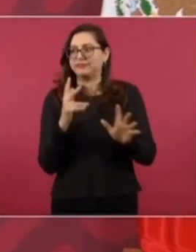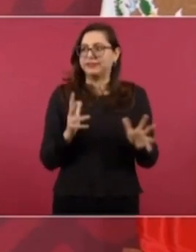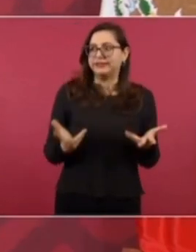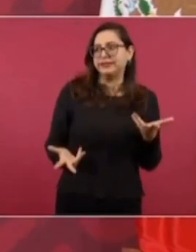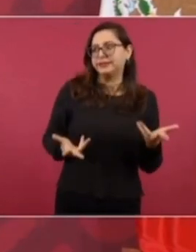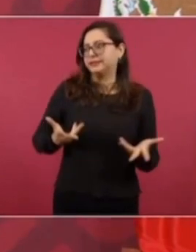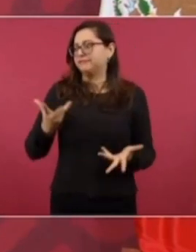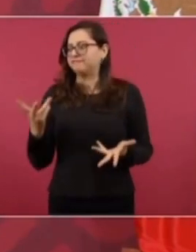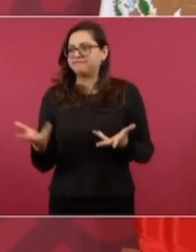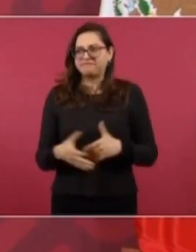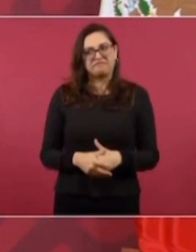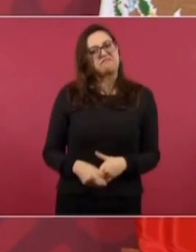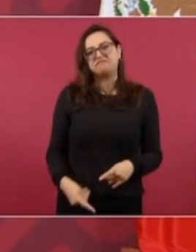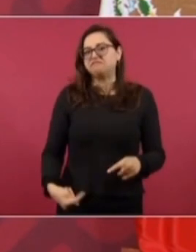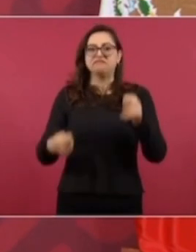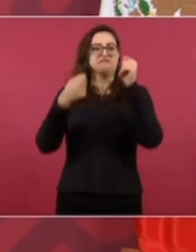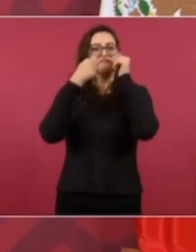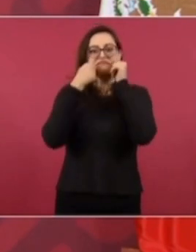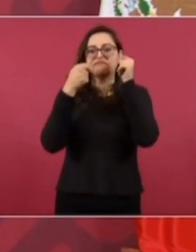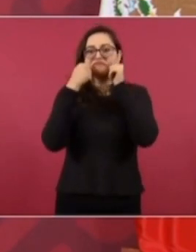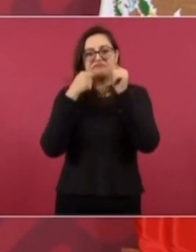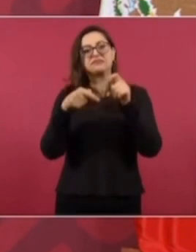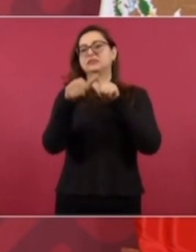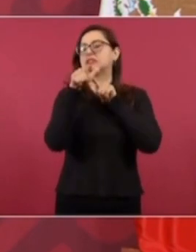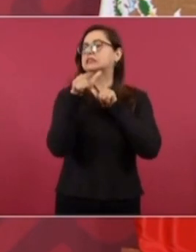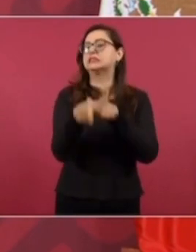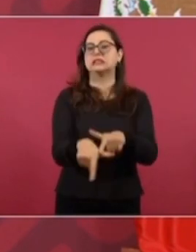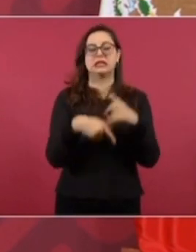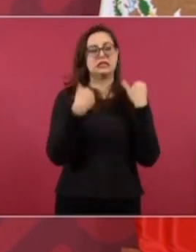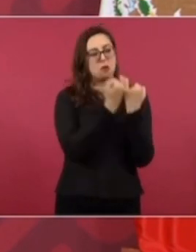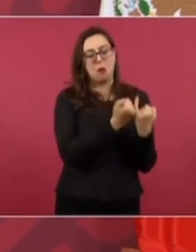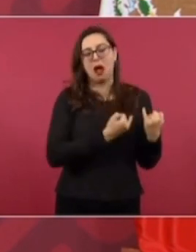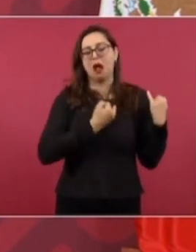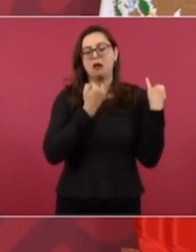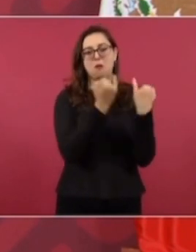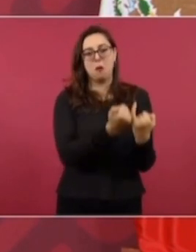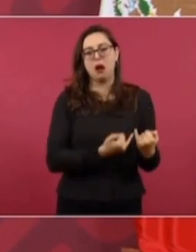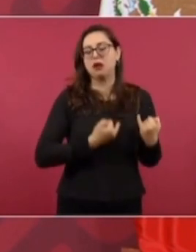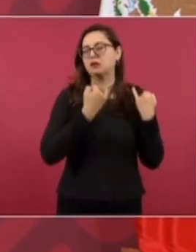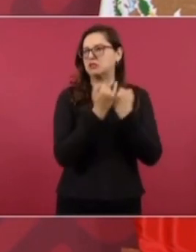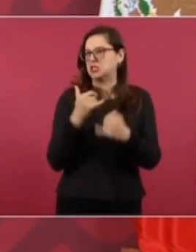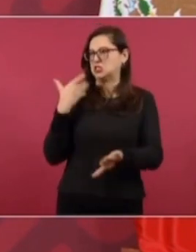a una estrategia se resisten a cambiarla